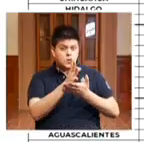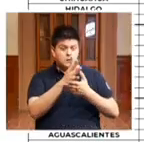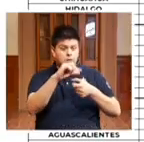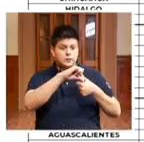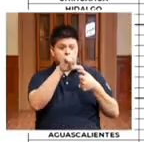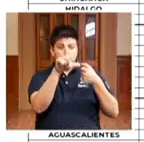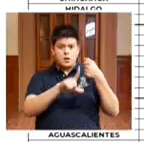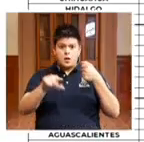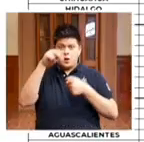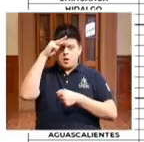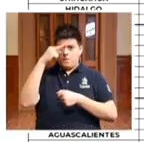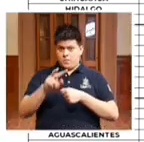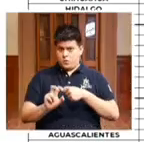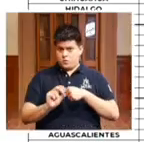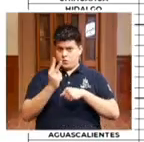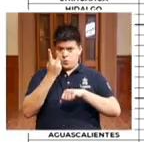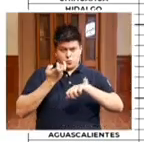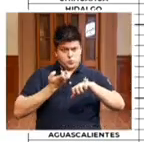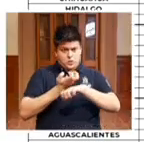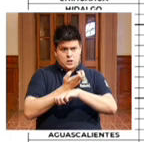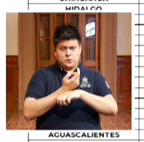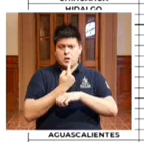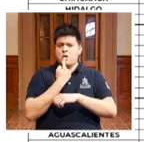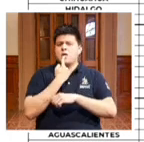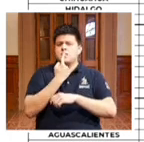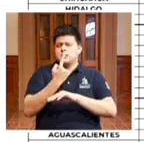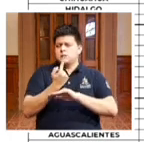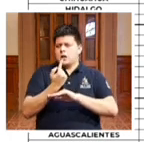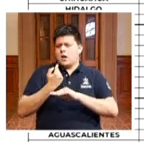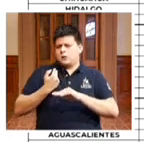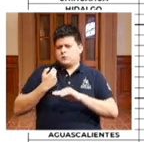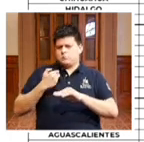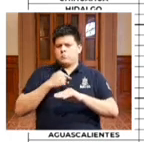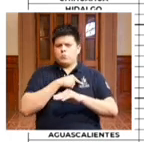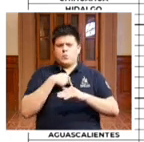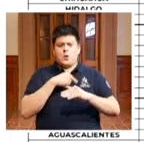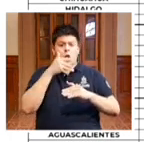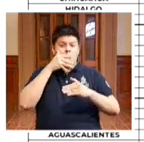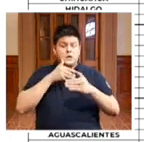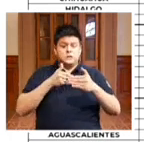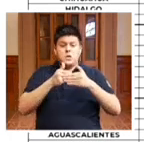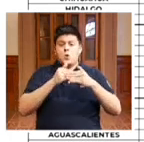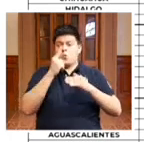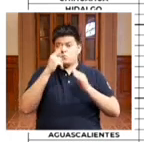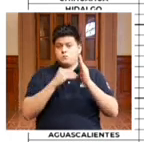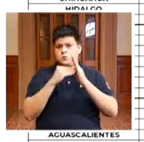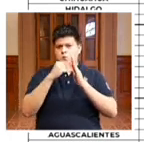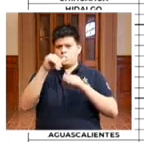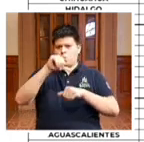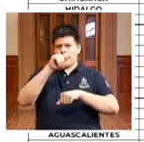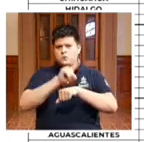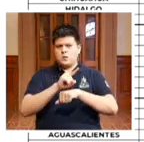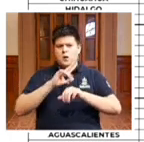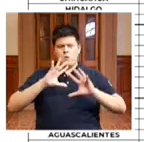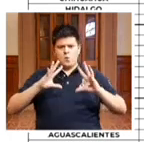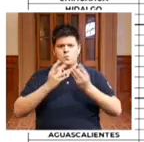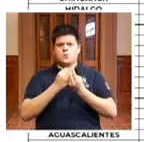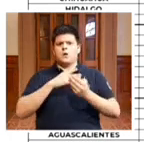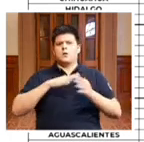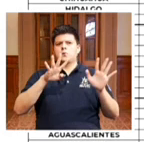en nuestro país, como les decía, estamos muy cercanos al 1.000.000 de casos. Al día de hoy tenemos